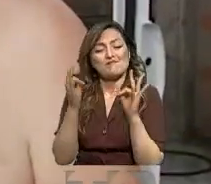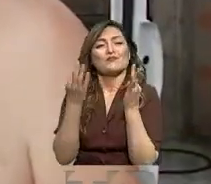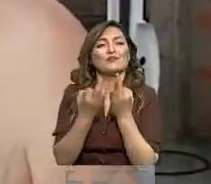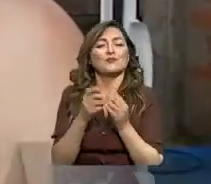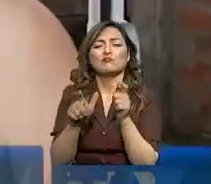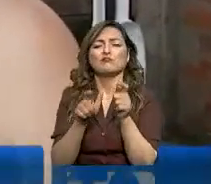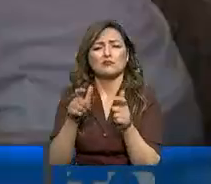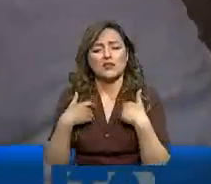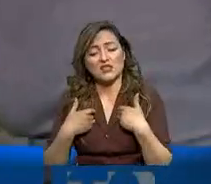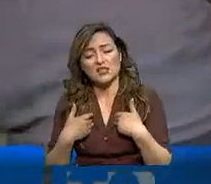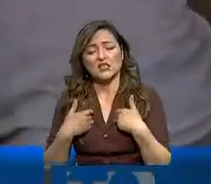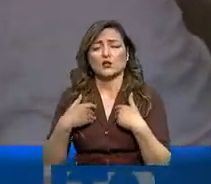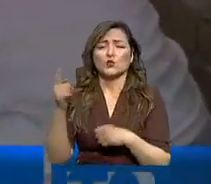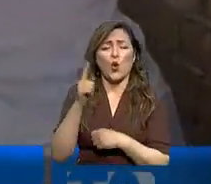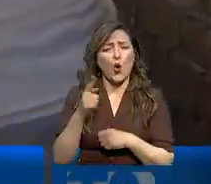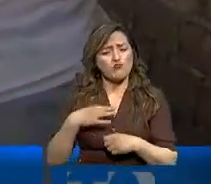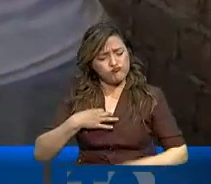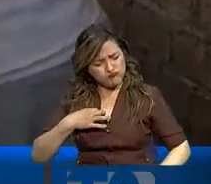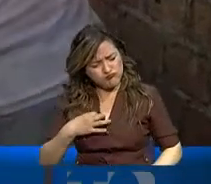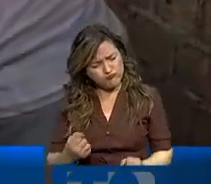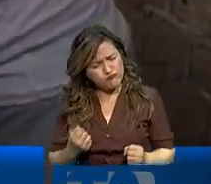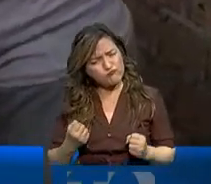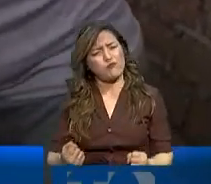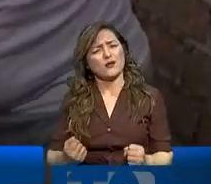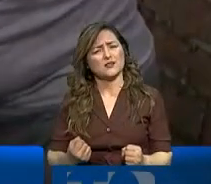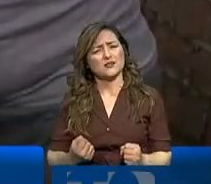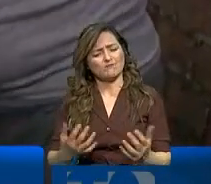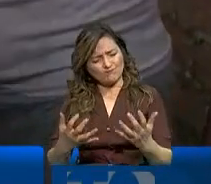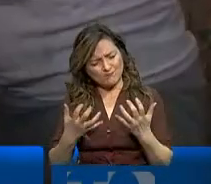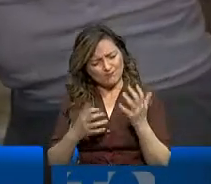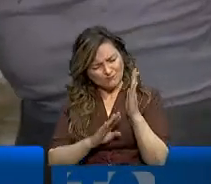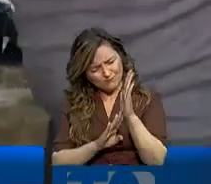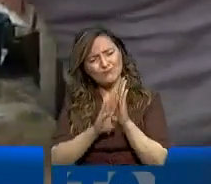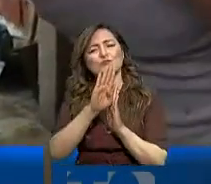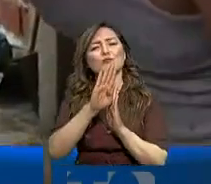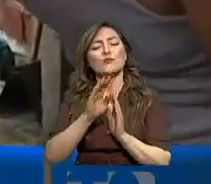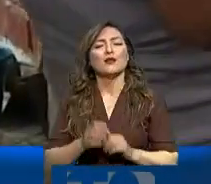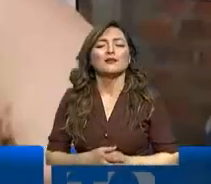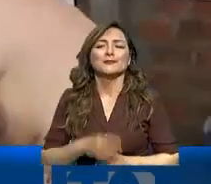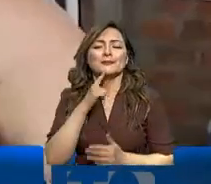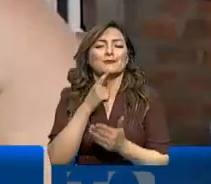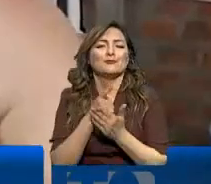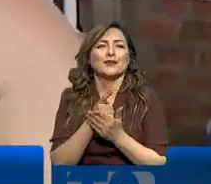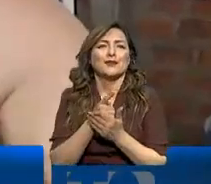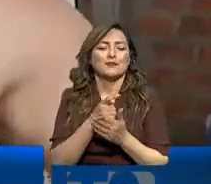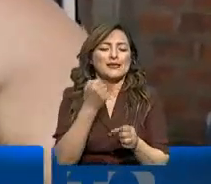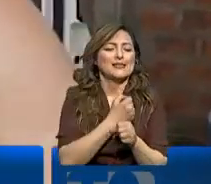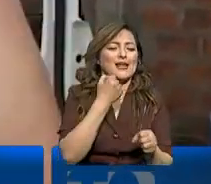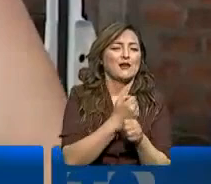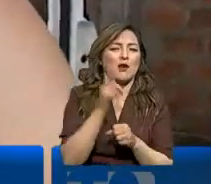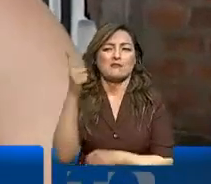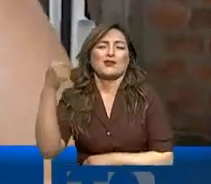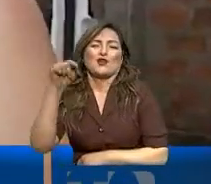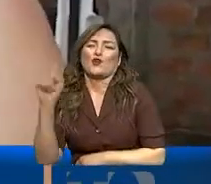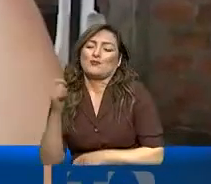se desanimen. Hay que tener fuerza de voluntad, ganas de superarse. Yo sé que no nos vamos a hacer millonarios en la noche a la